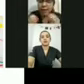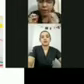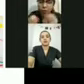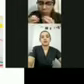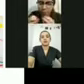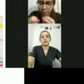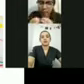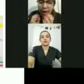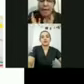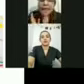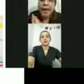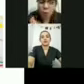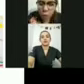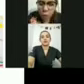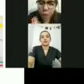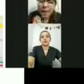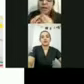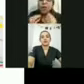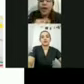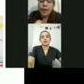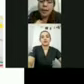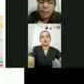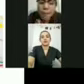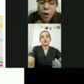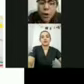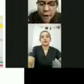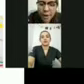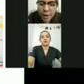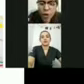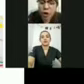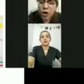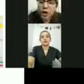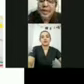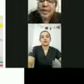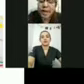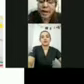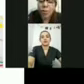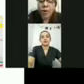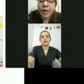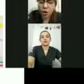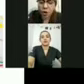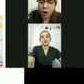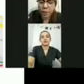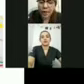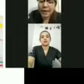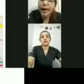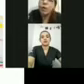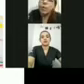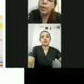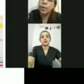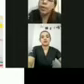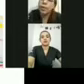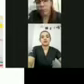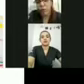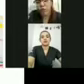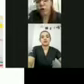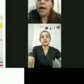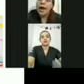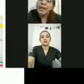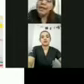de la escritura. Segundo, van a surgir problemas con el orden serial y combinatorio a partir de la comprensión